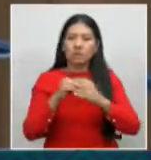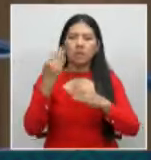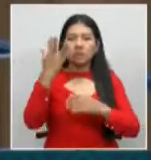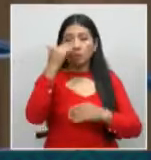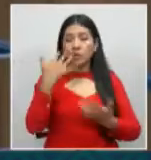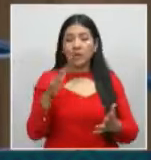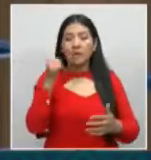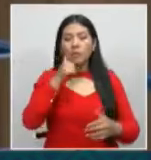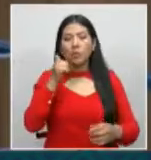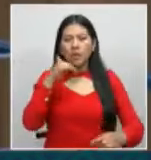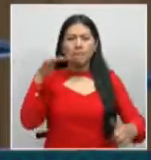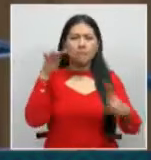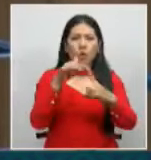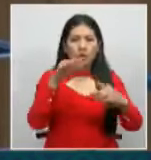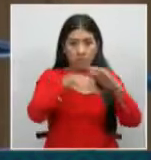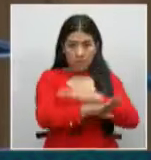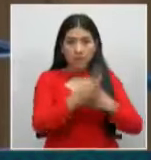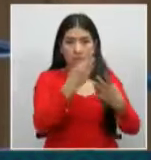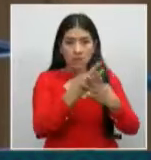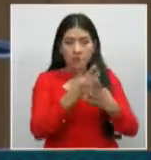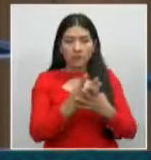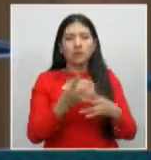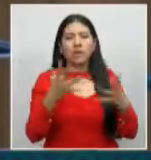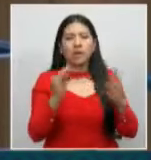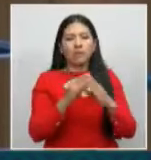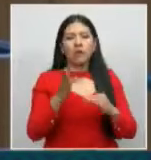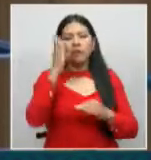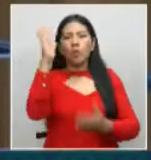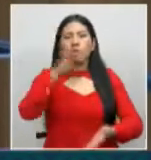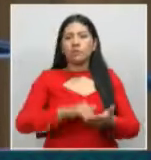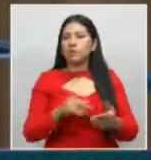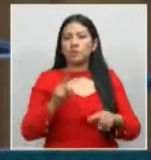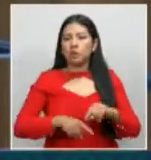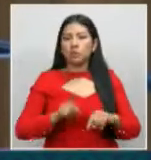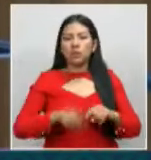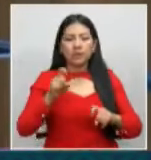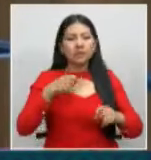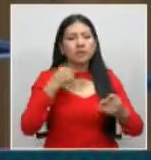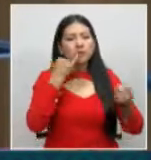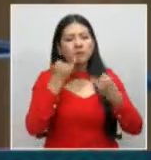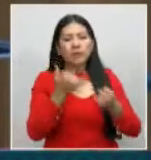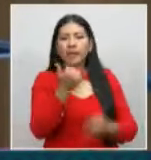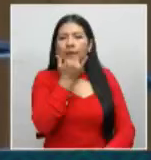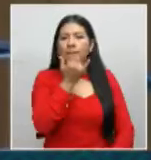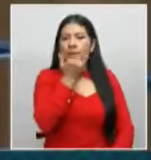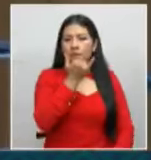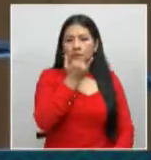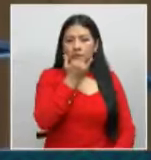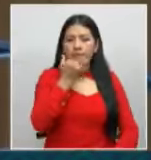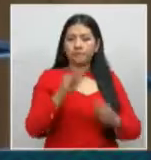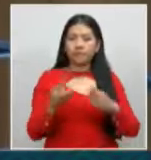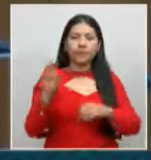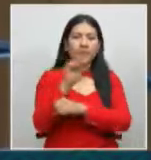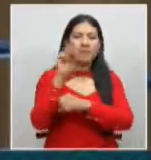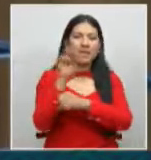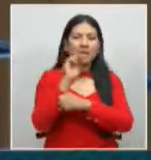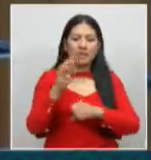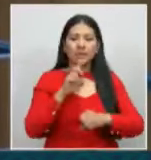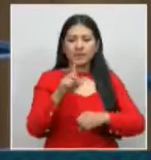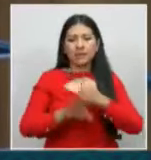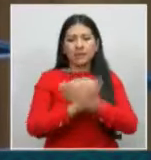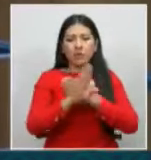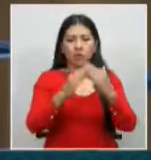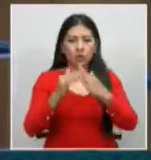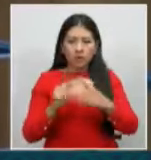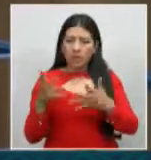nuevamente ocurra en un futuro próximo. Así también tenemos conocimiento que el viceministro de Seguridad Ciudadana se ha trasladado precisamente al